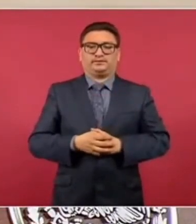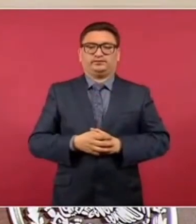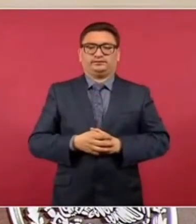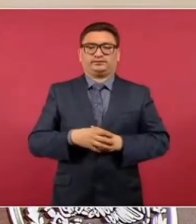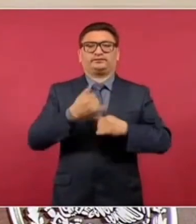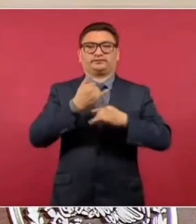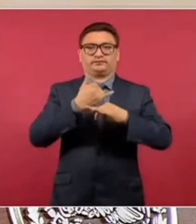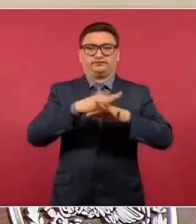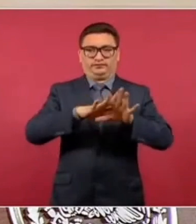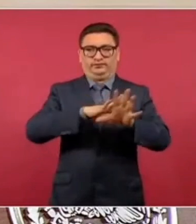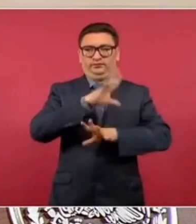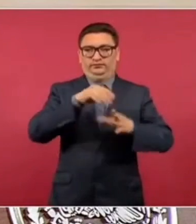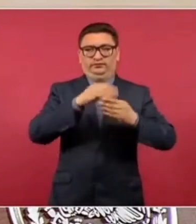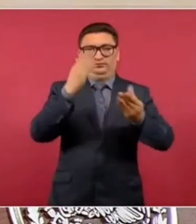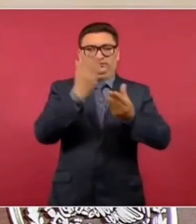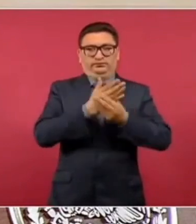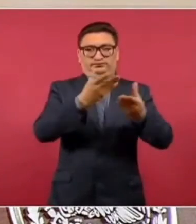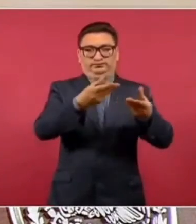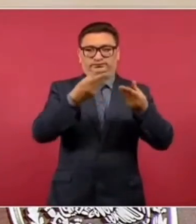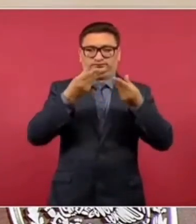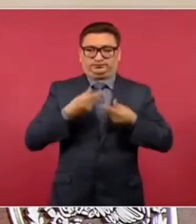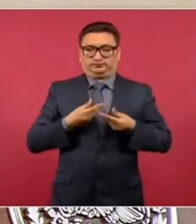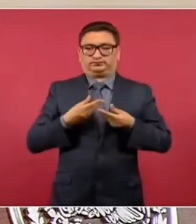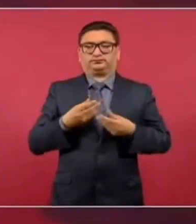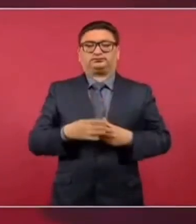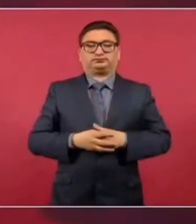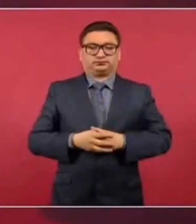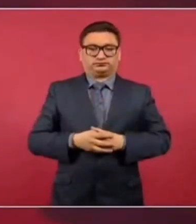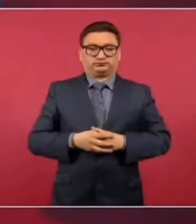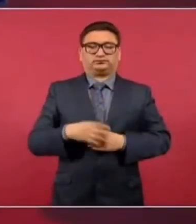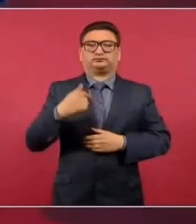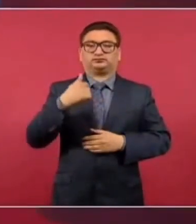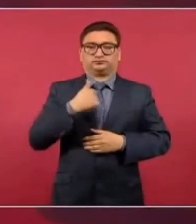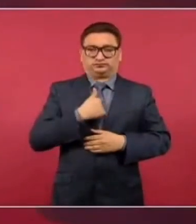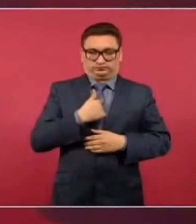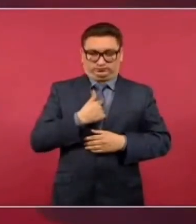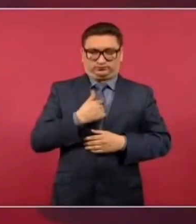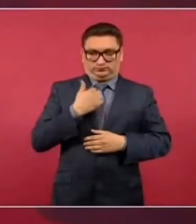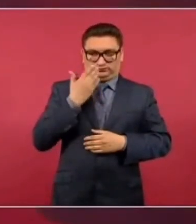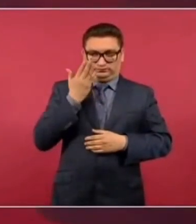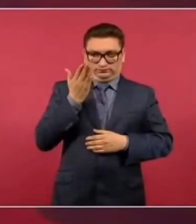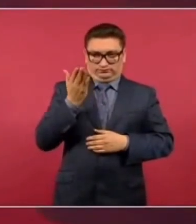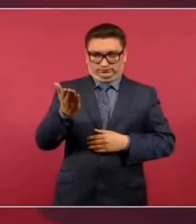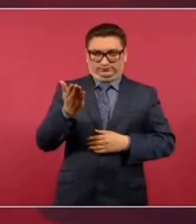y enviaron el expediente completo. Y le pedí